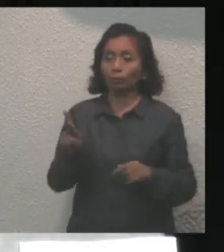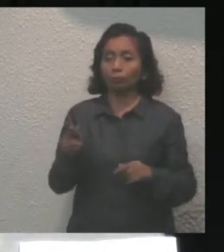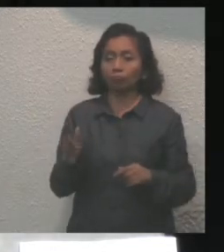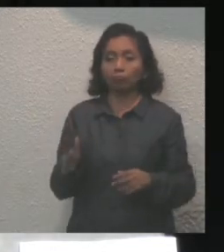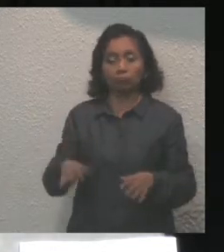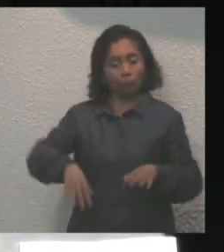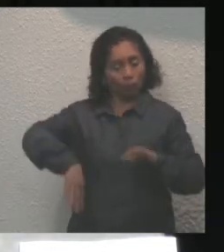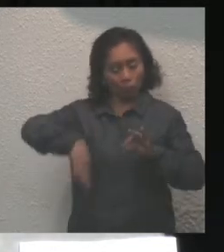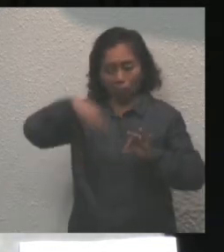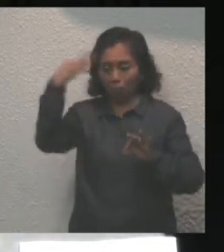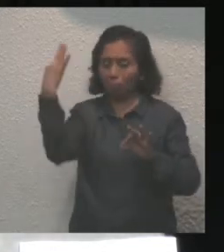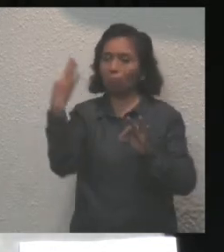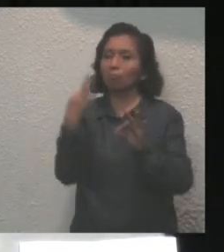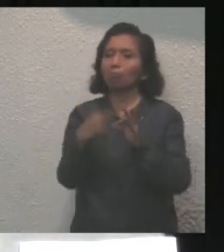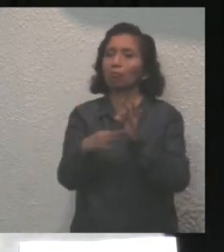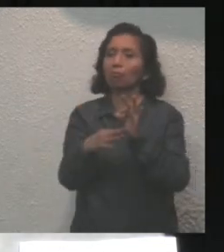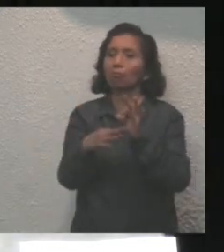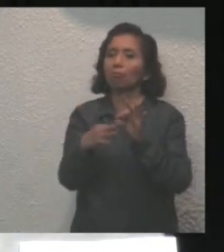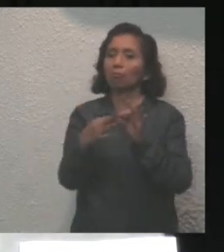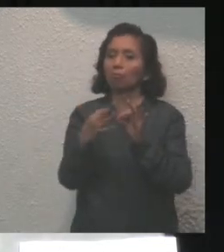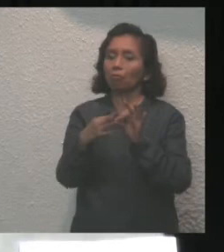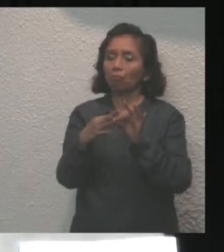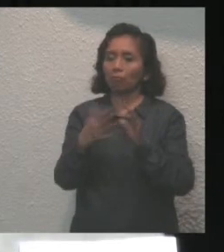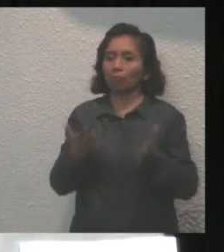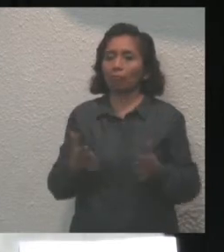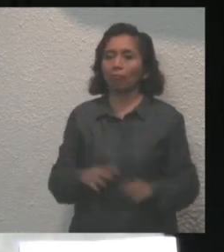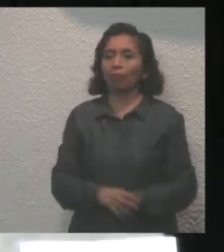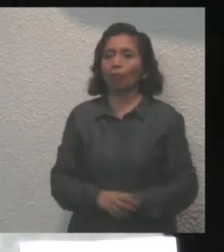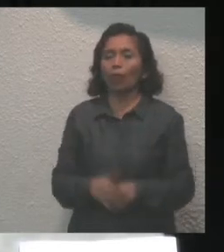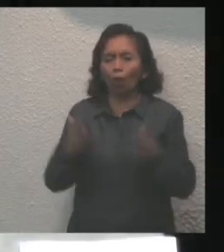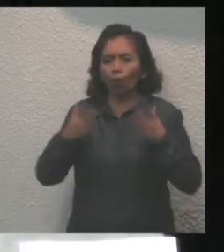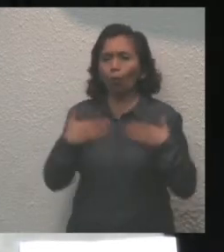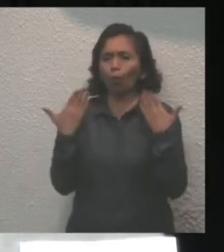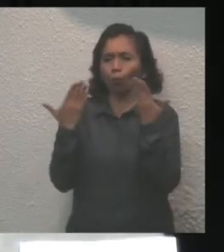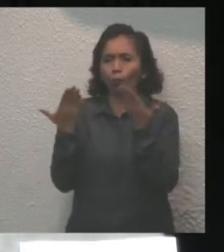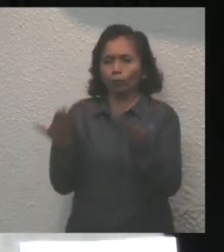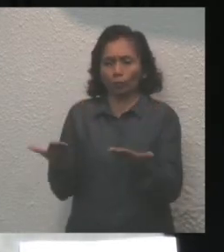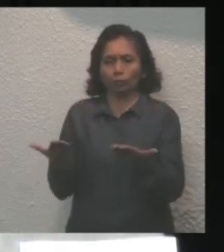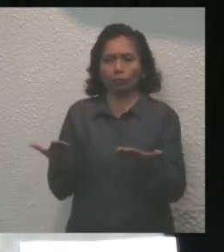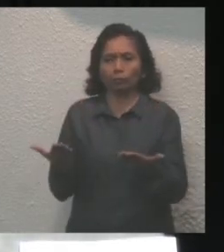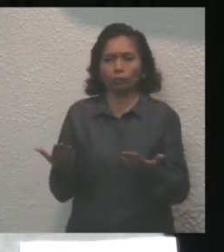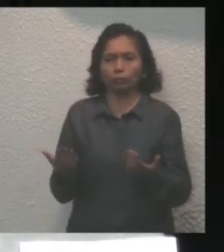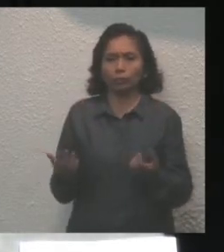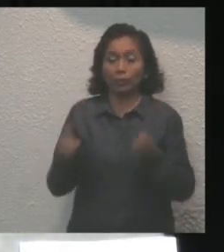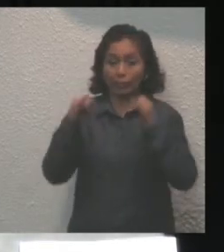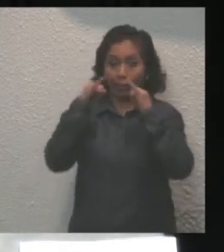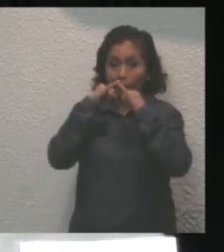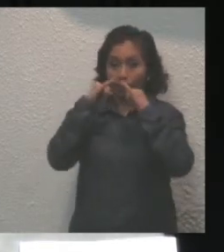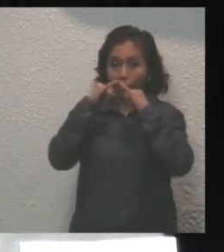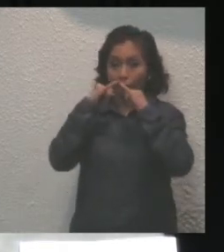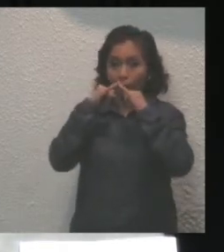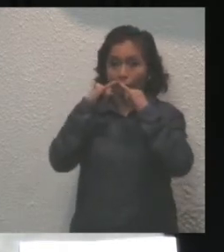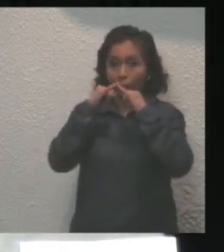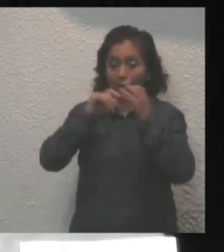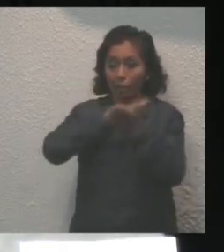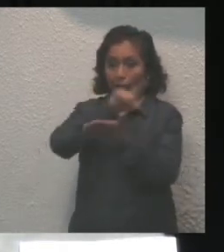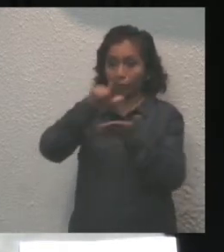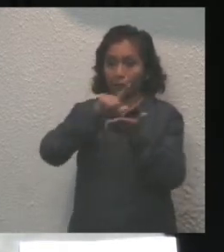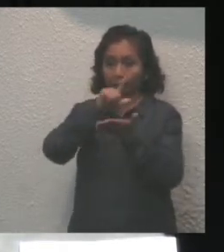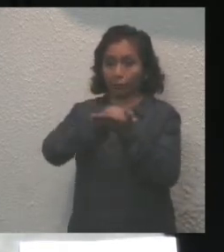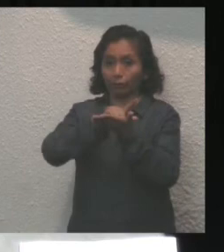sea la característica que lo distinga. Confiamos en que la institucionalidad y